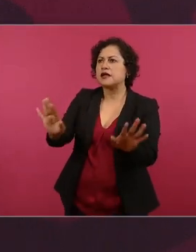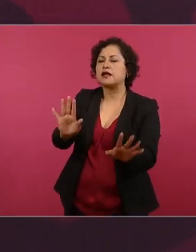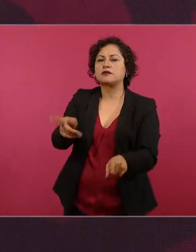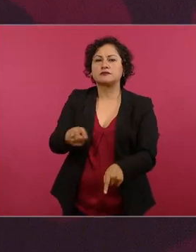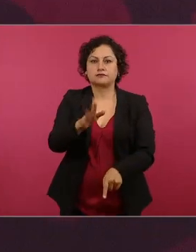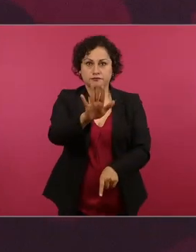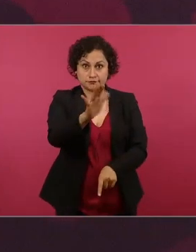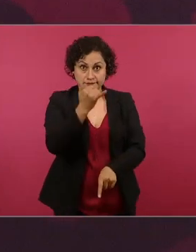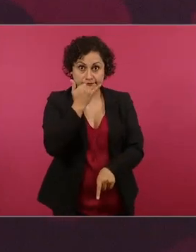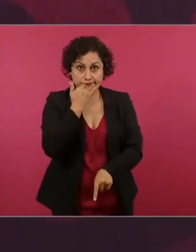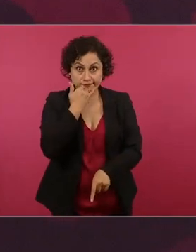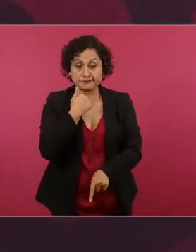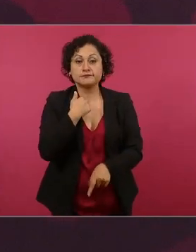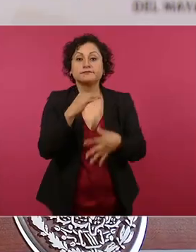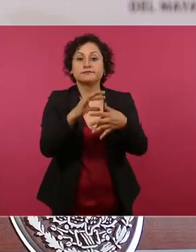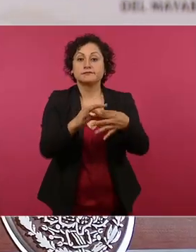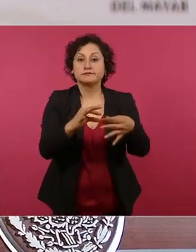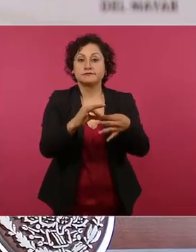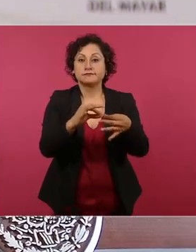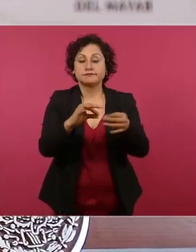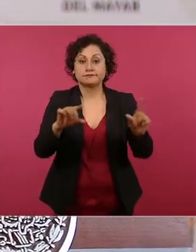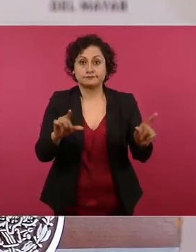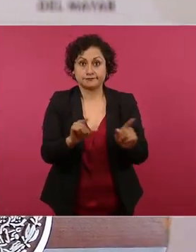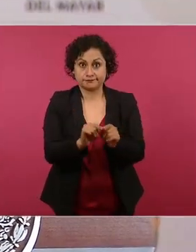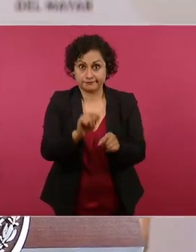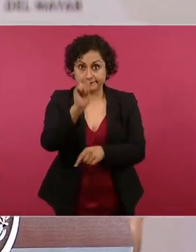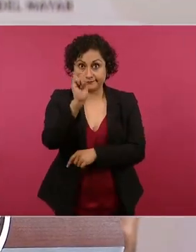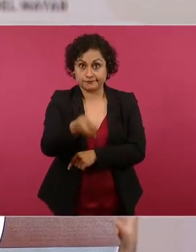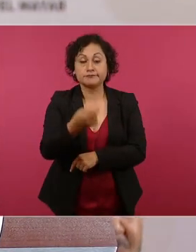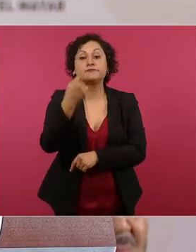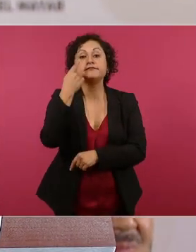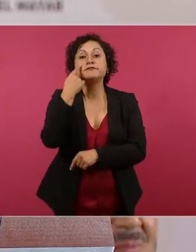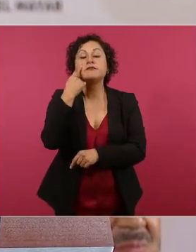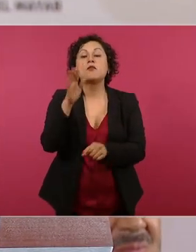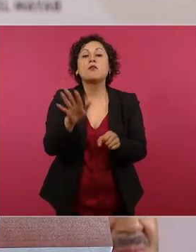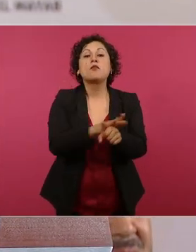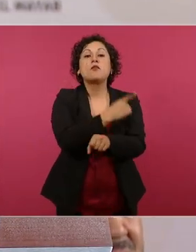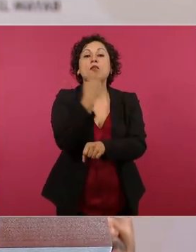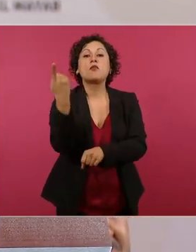en esto, porque hay una doble moral,